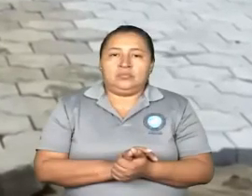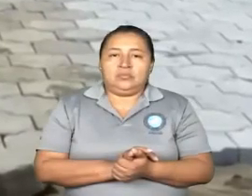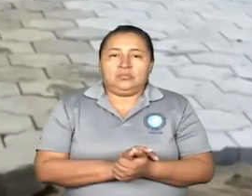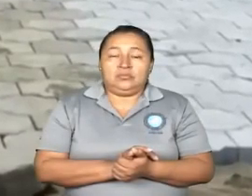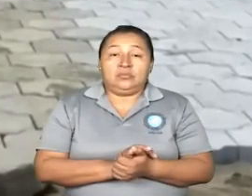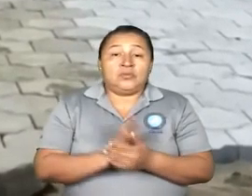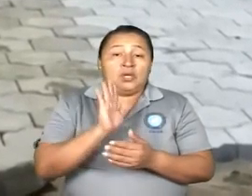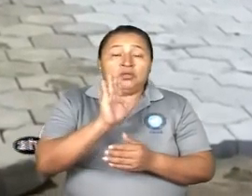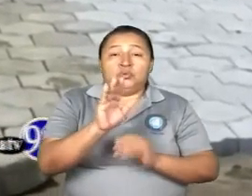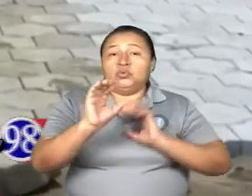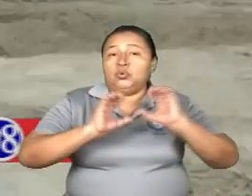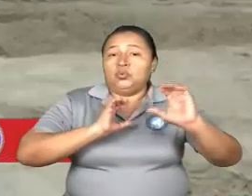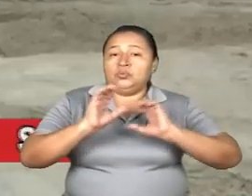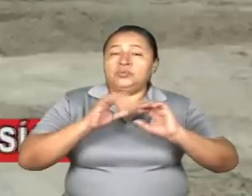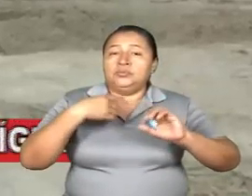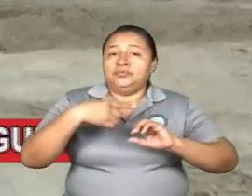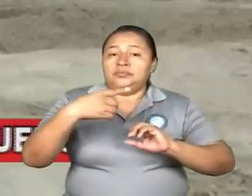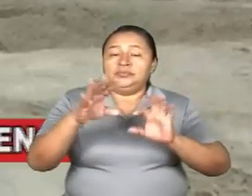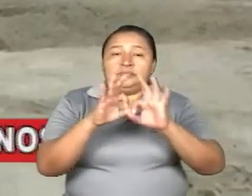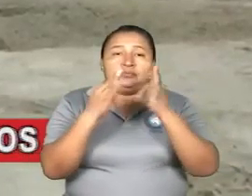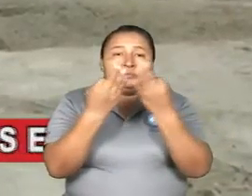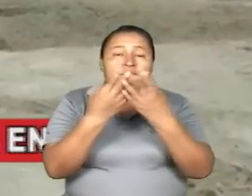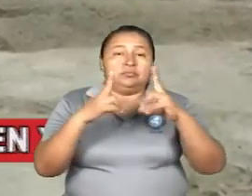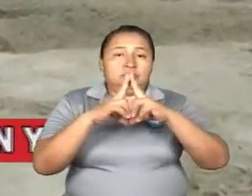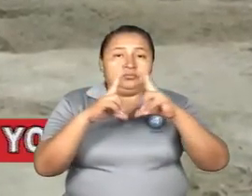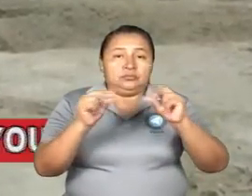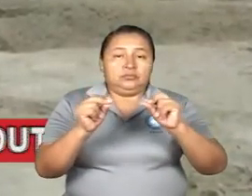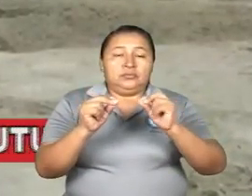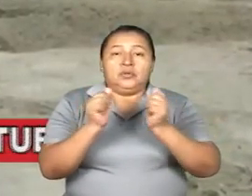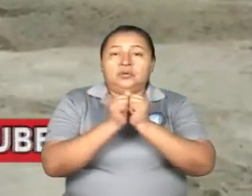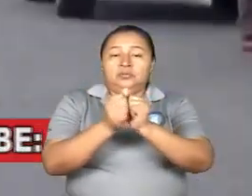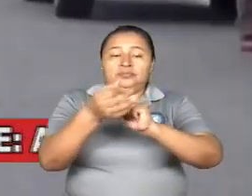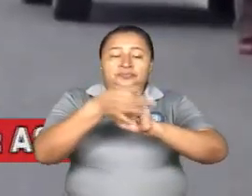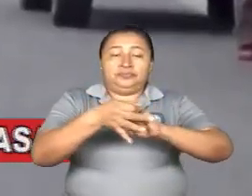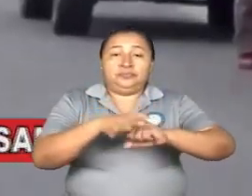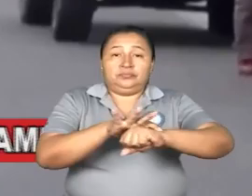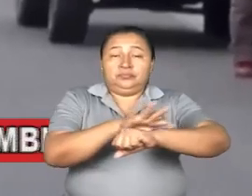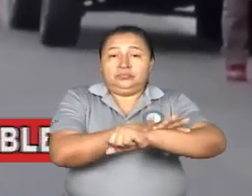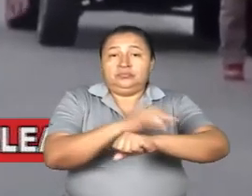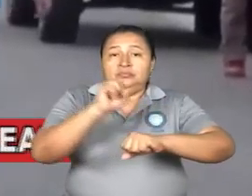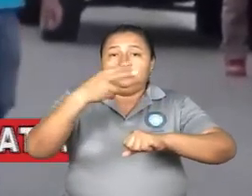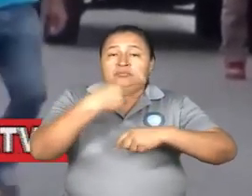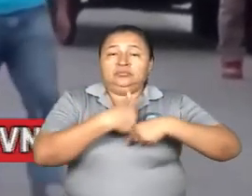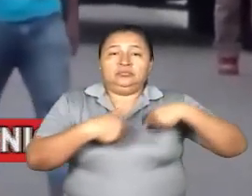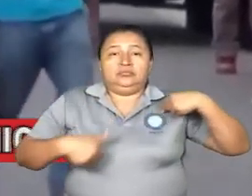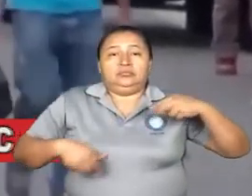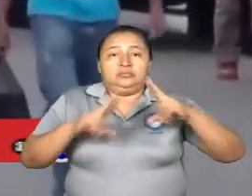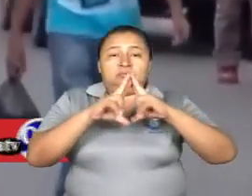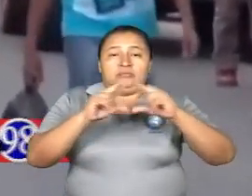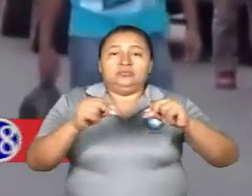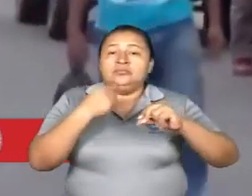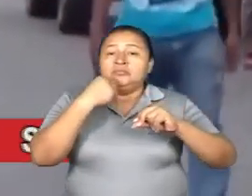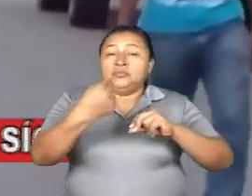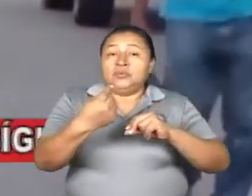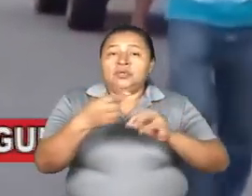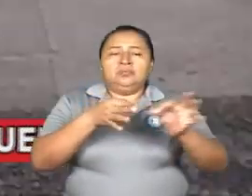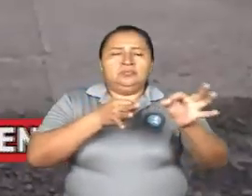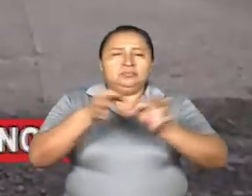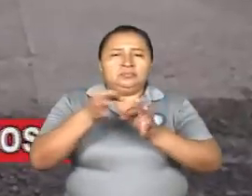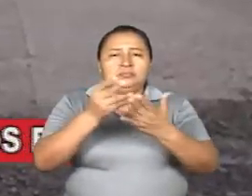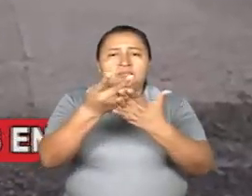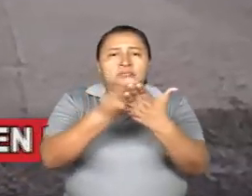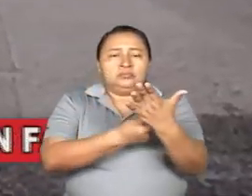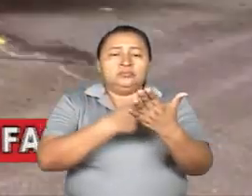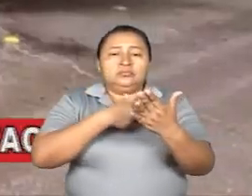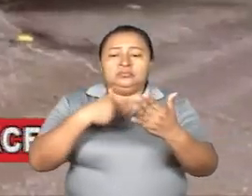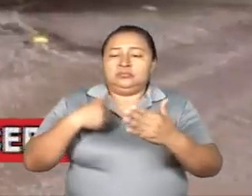En su comunicación diaria con las familias nicaragüenses, la compañera Rosario Murillo, vicepresidenta de Nicaragua, detalló los proyectos